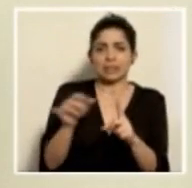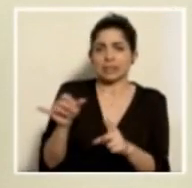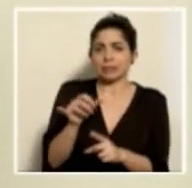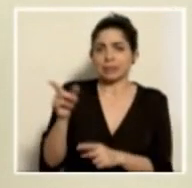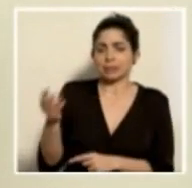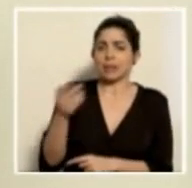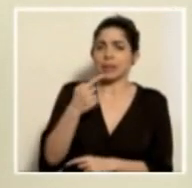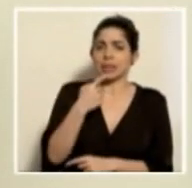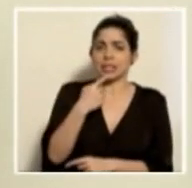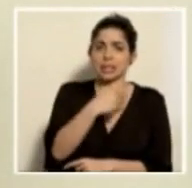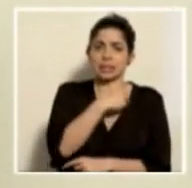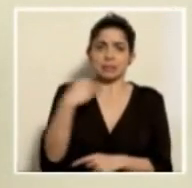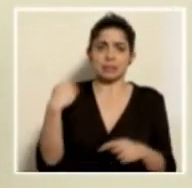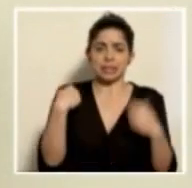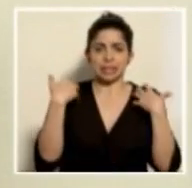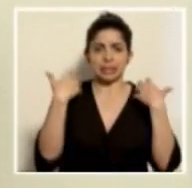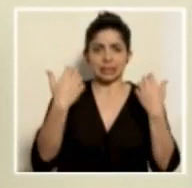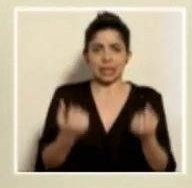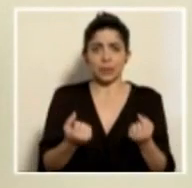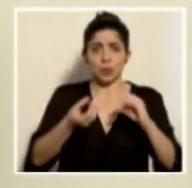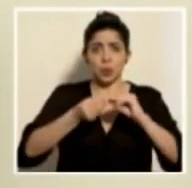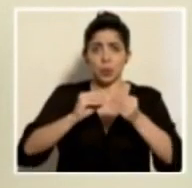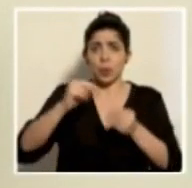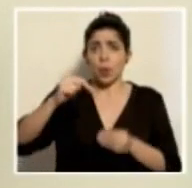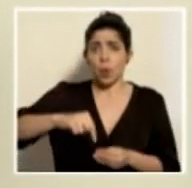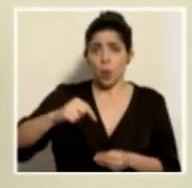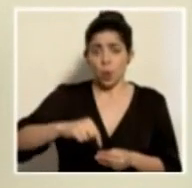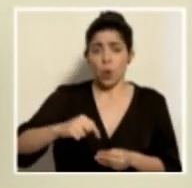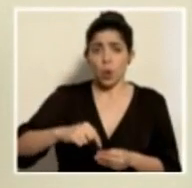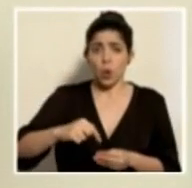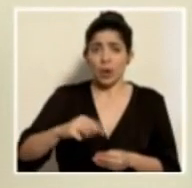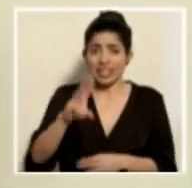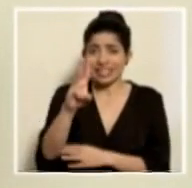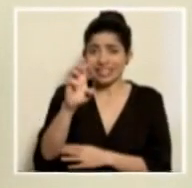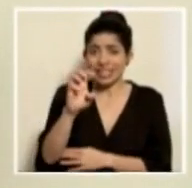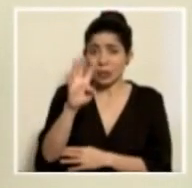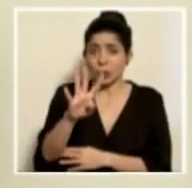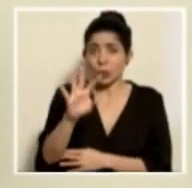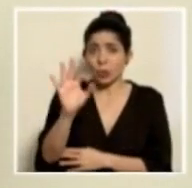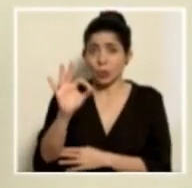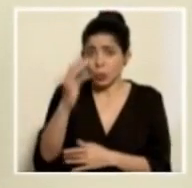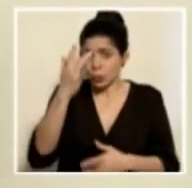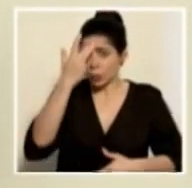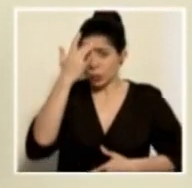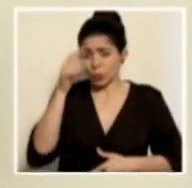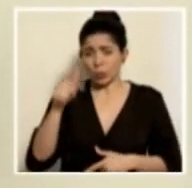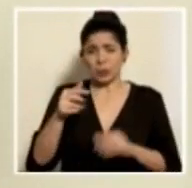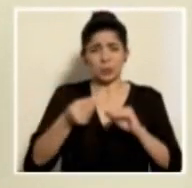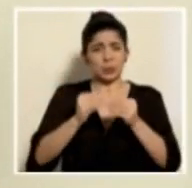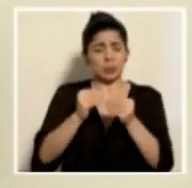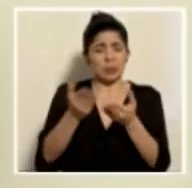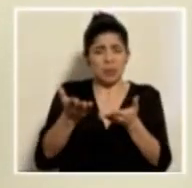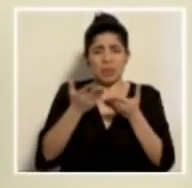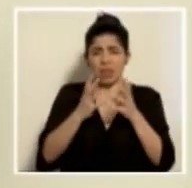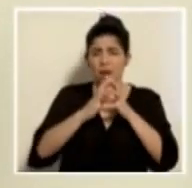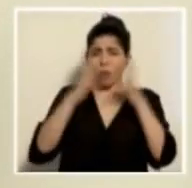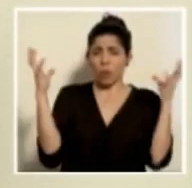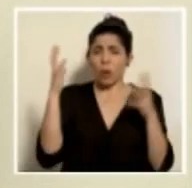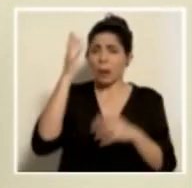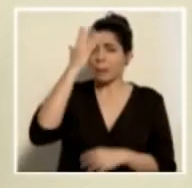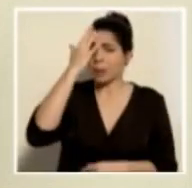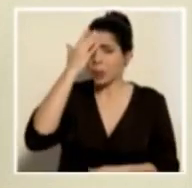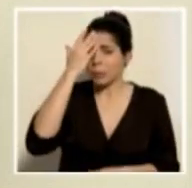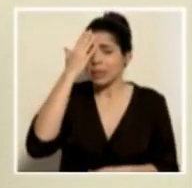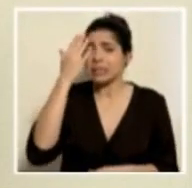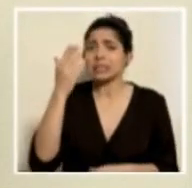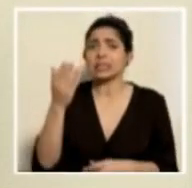por el ministro de Salud. La cifra de hoy de casos de 649 es una cifra preocupante